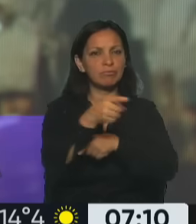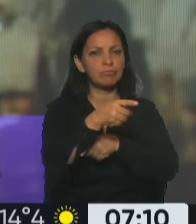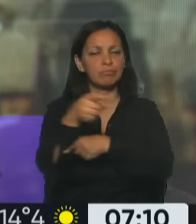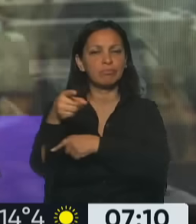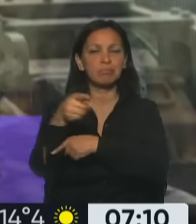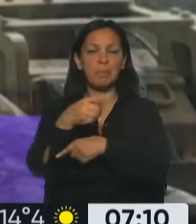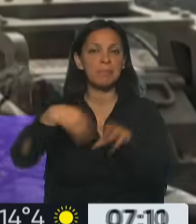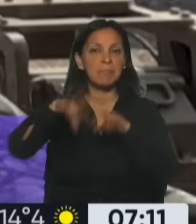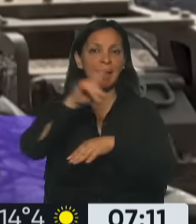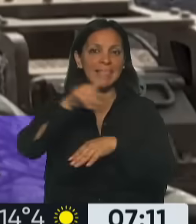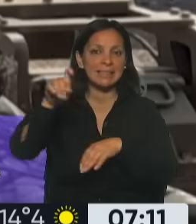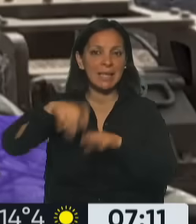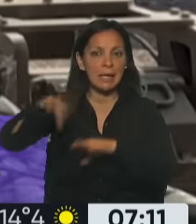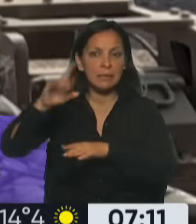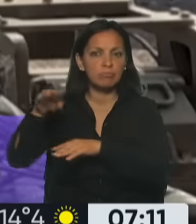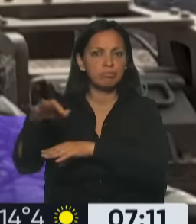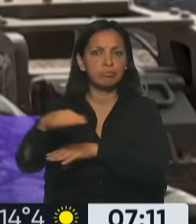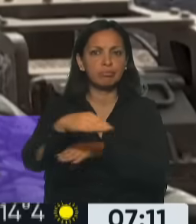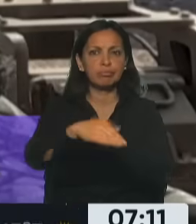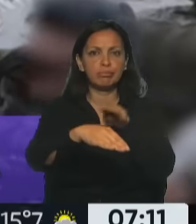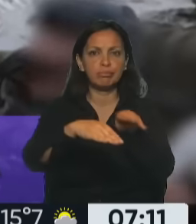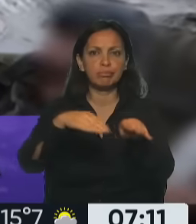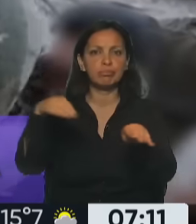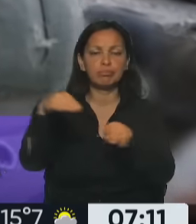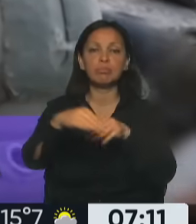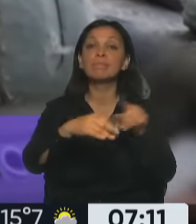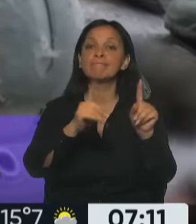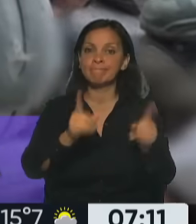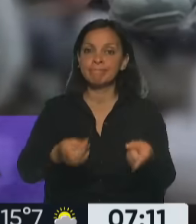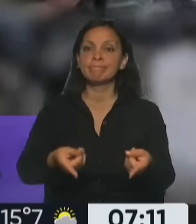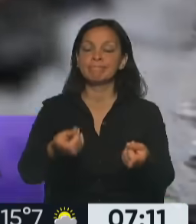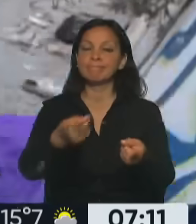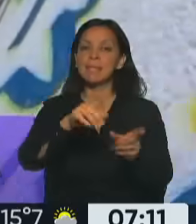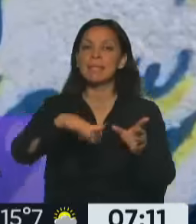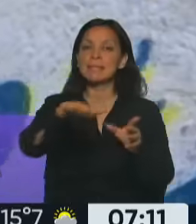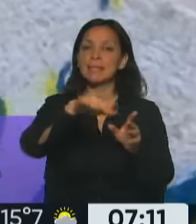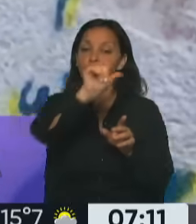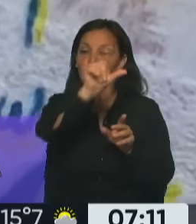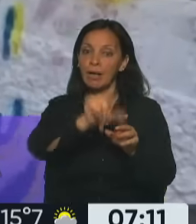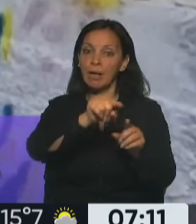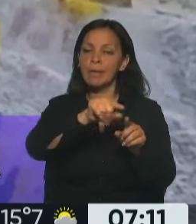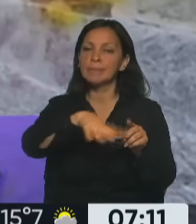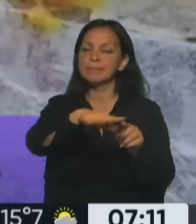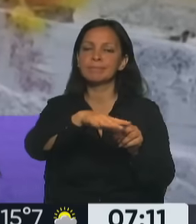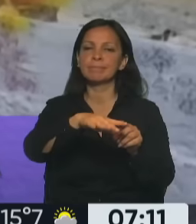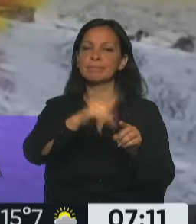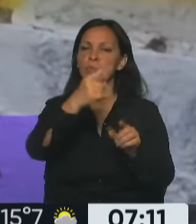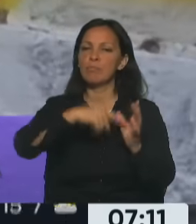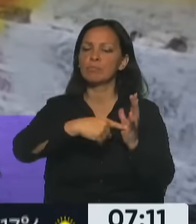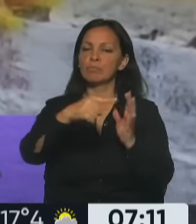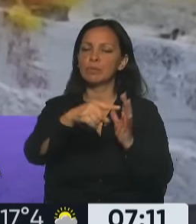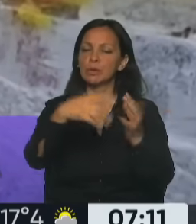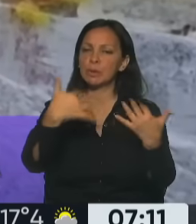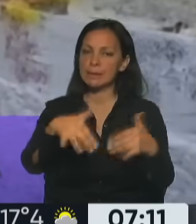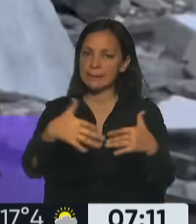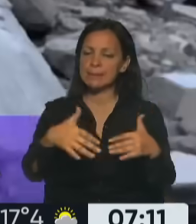israelíes en la Franja de Gaza, lo cual ya empieza a convertir a este sector del enclave en un punto muy